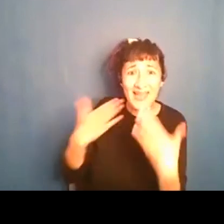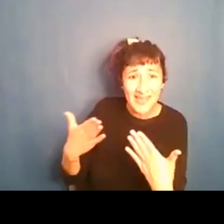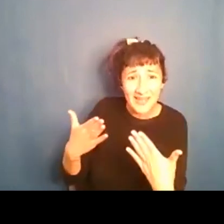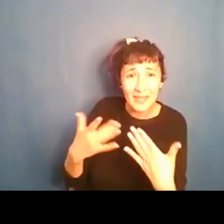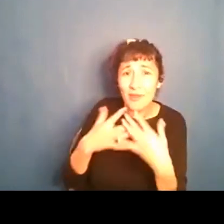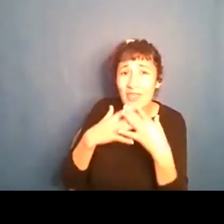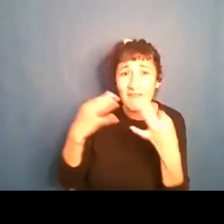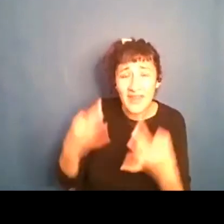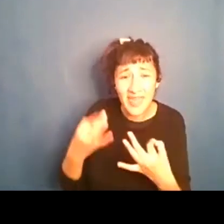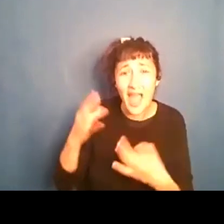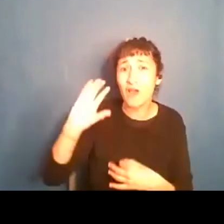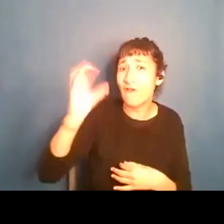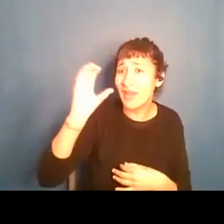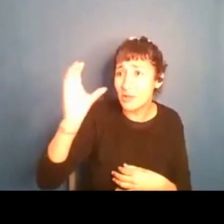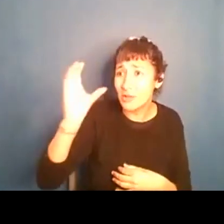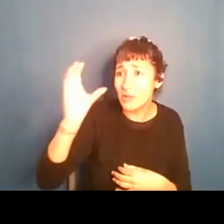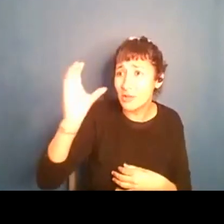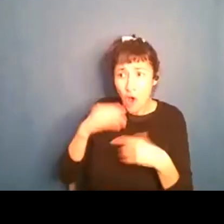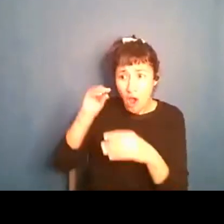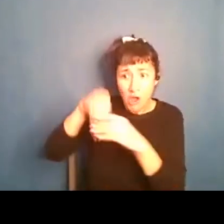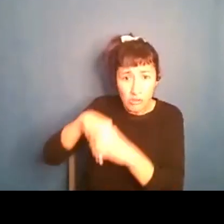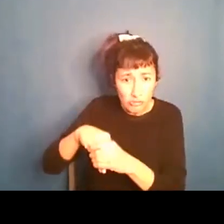de Sordos, yo como parte de SHAE, como persona